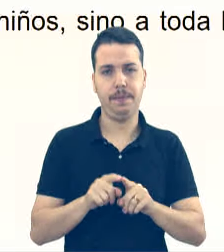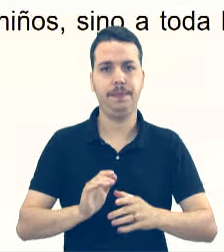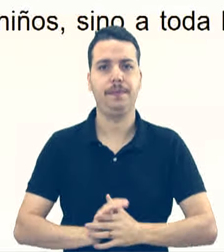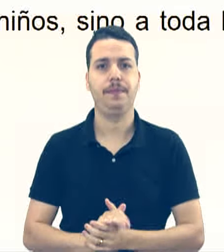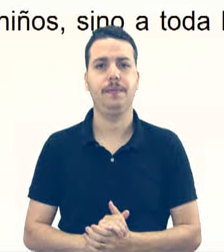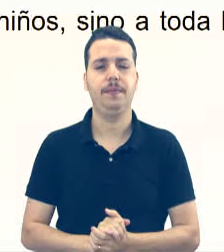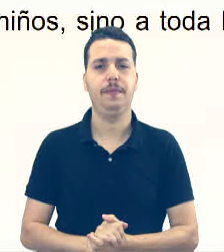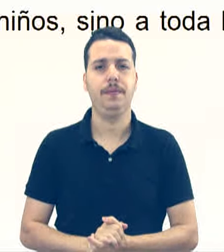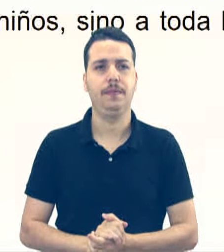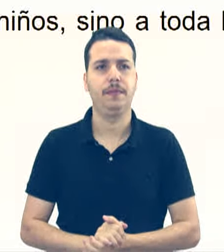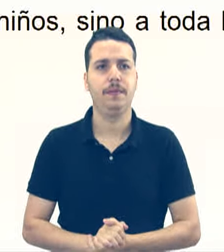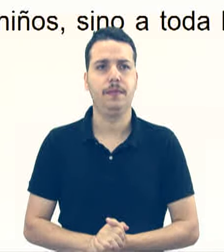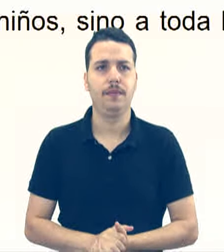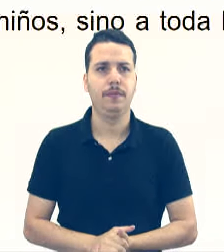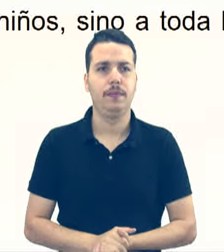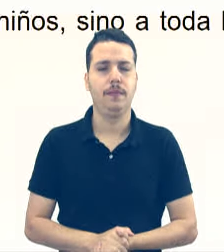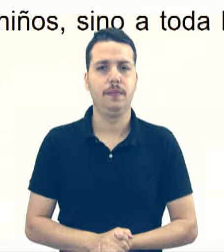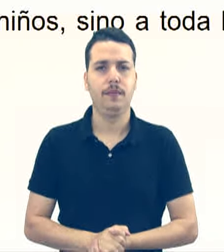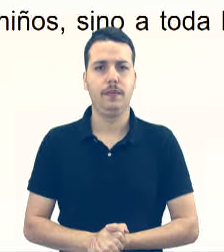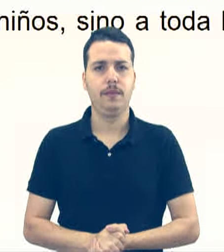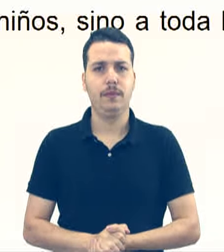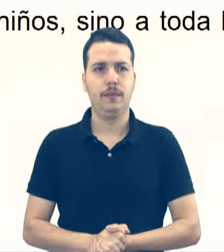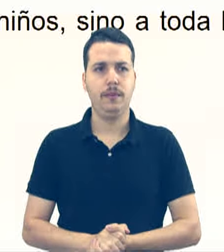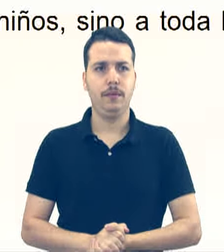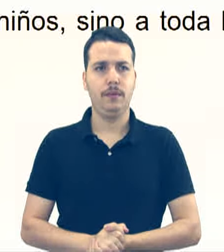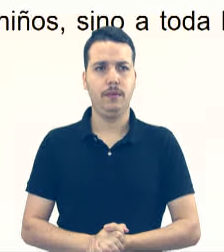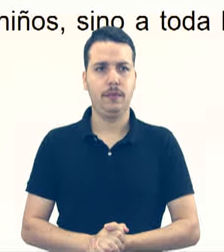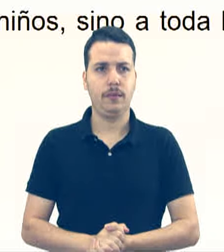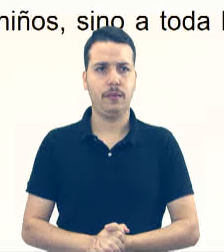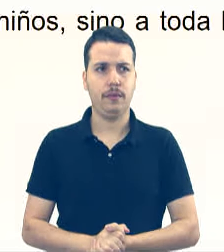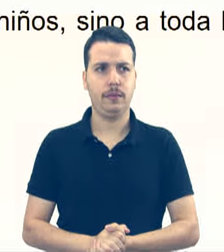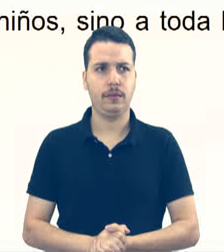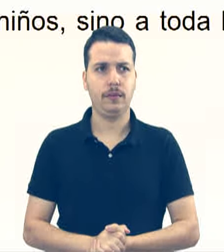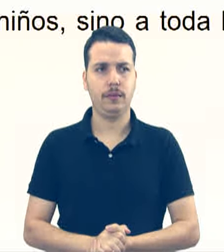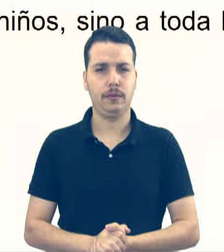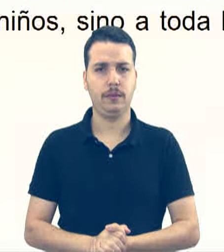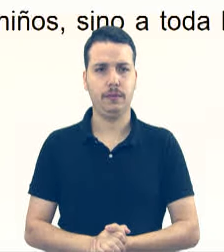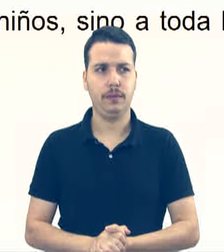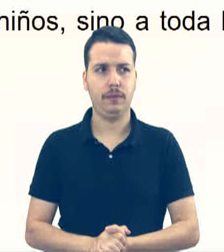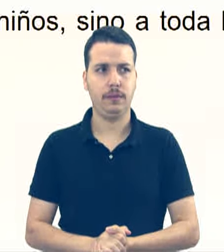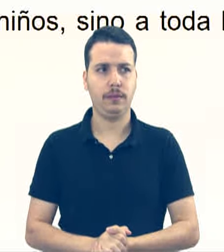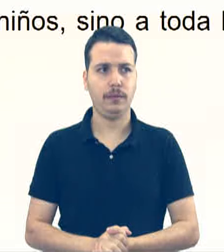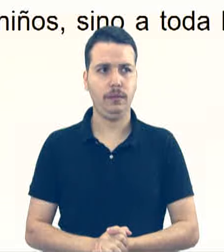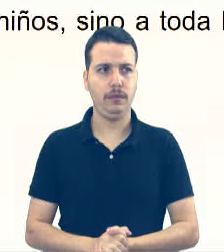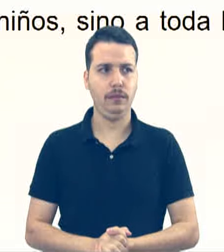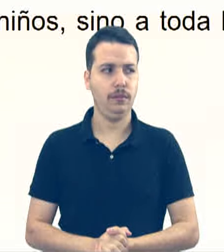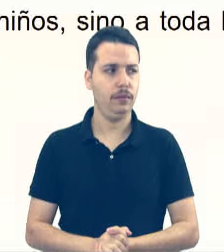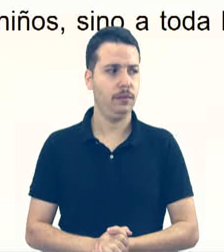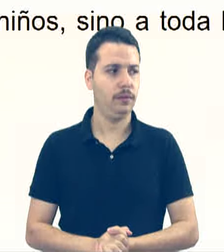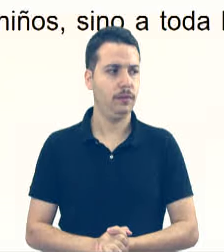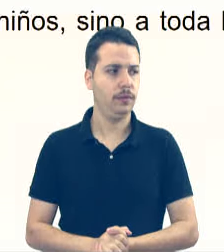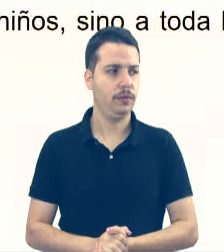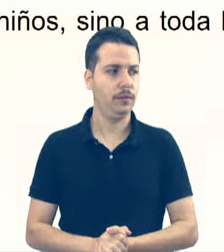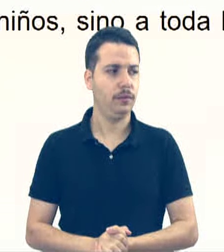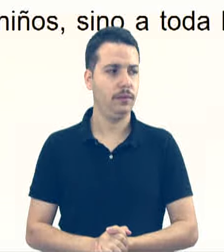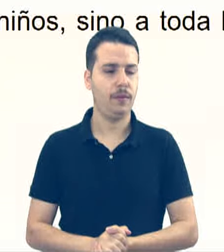la adicción a la televisión, con la irrupción masiva de la informática en los